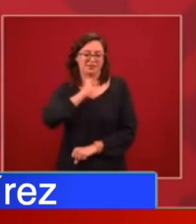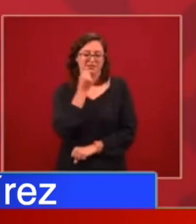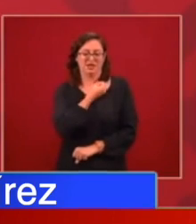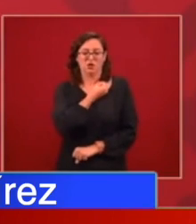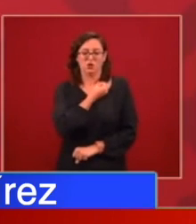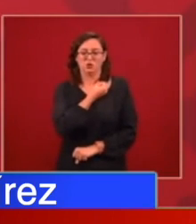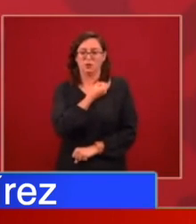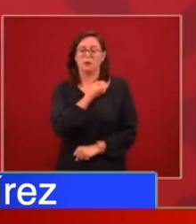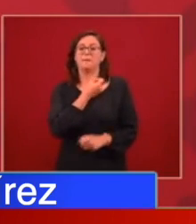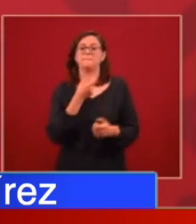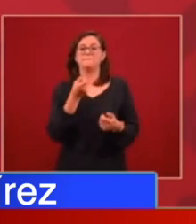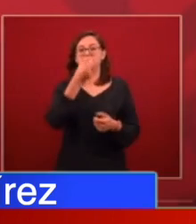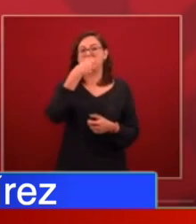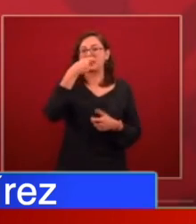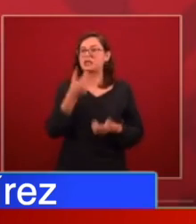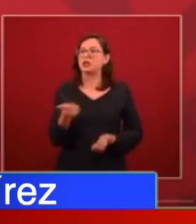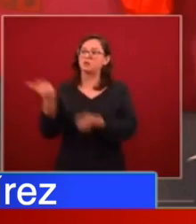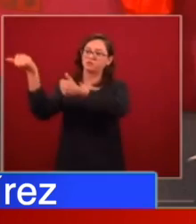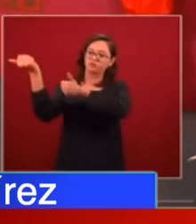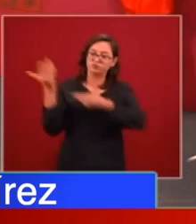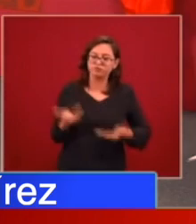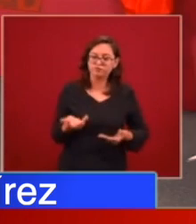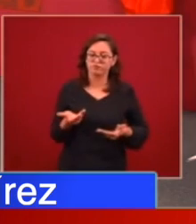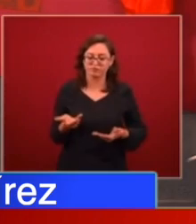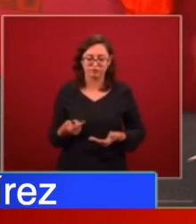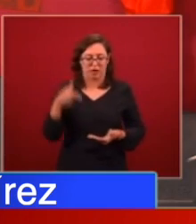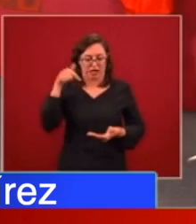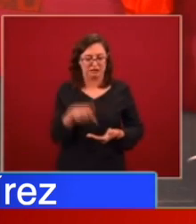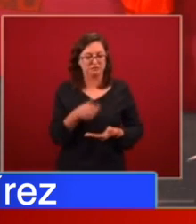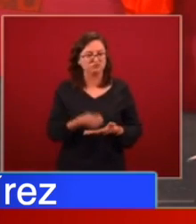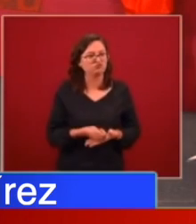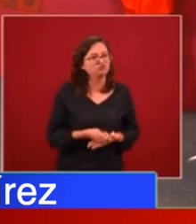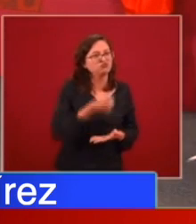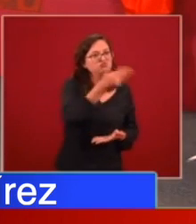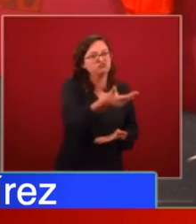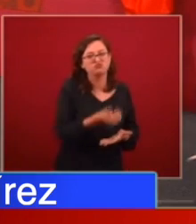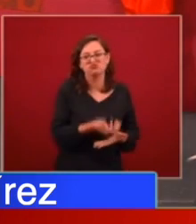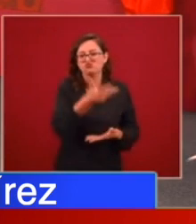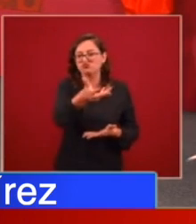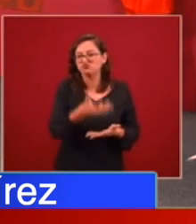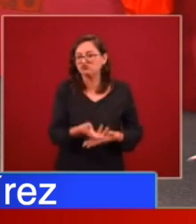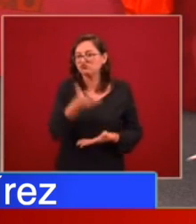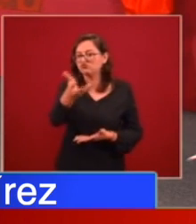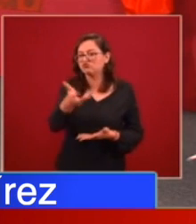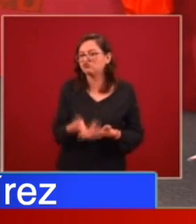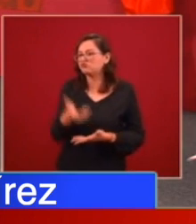y van a llegar los medicamentos hasta la comunidad más apartada.